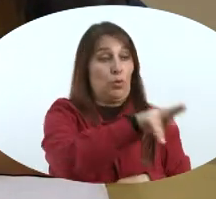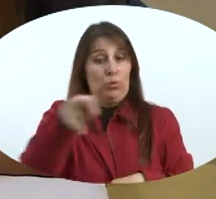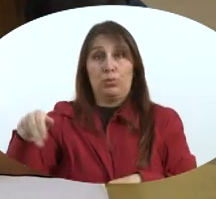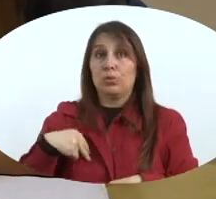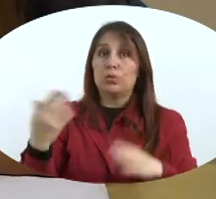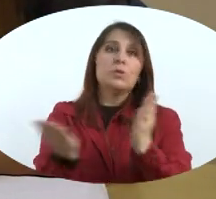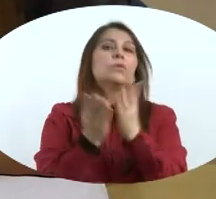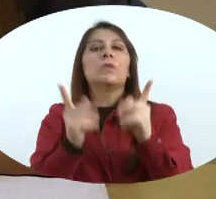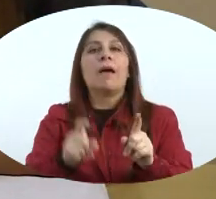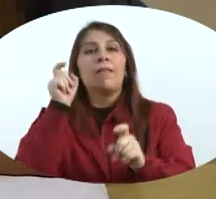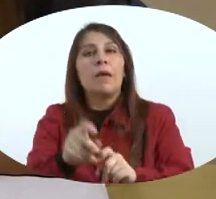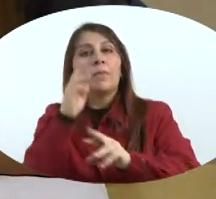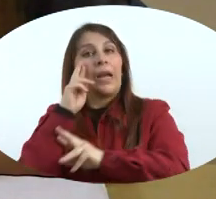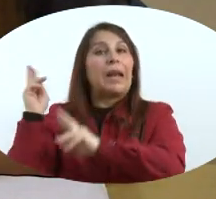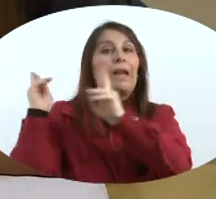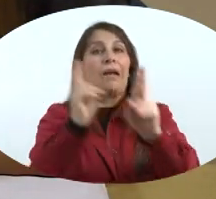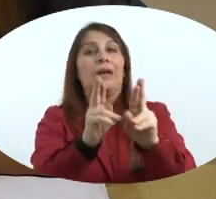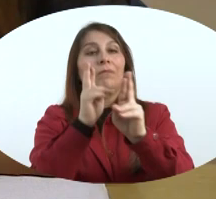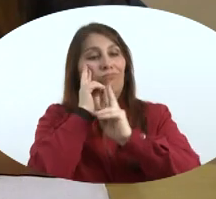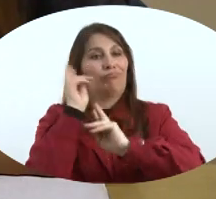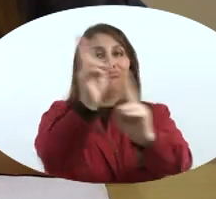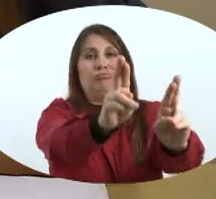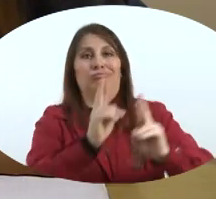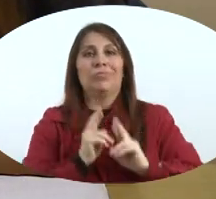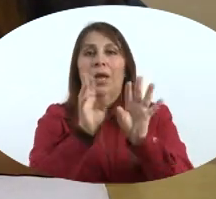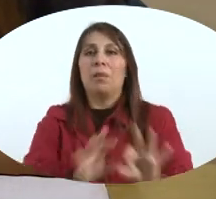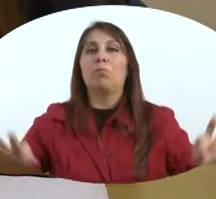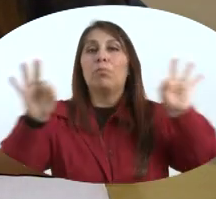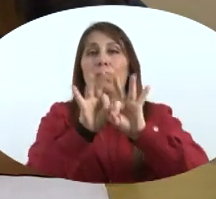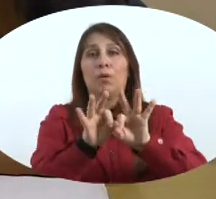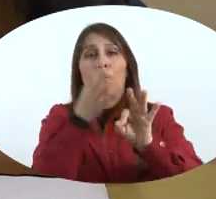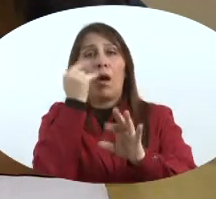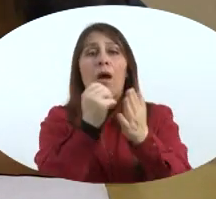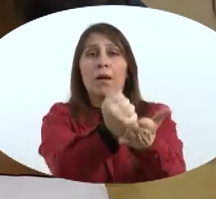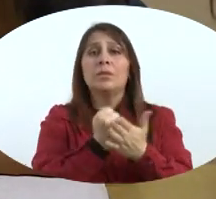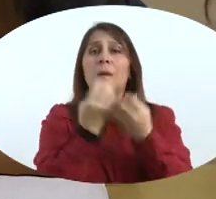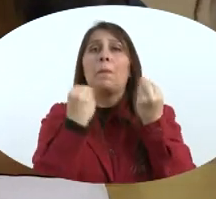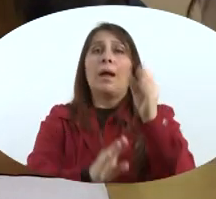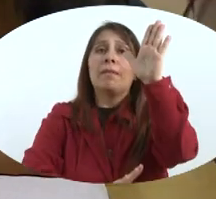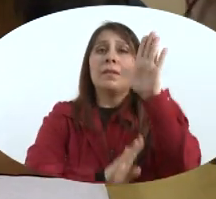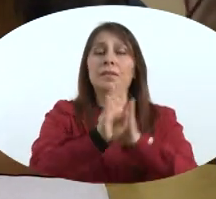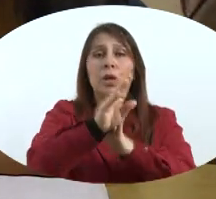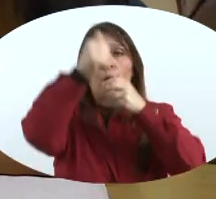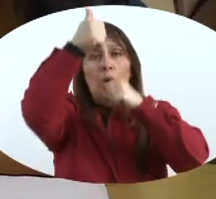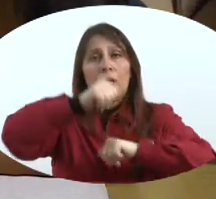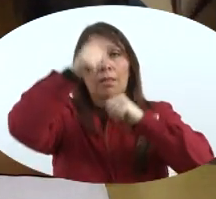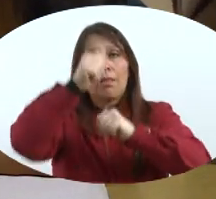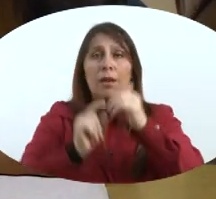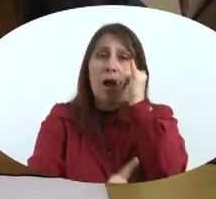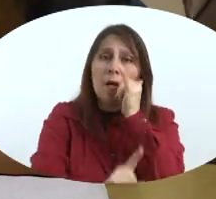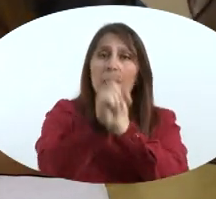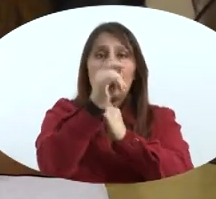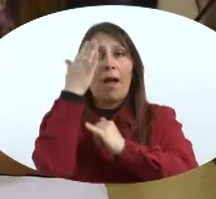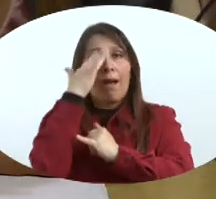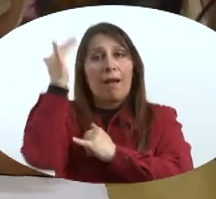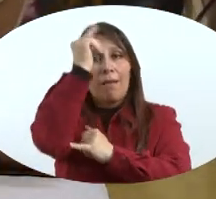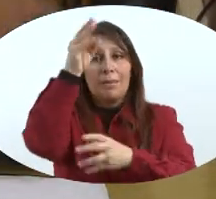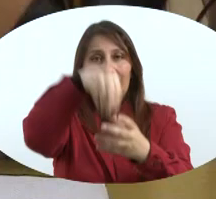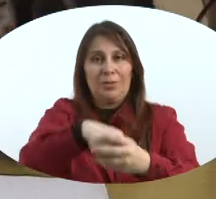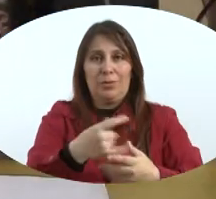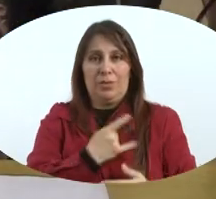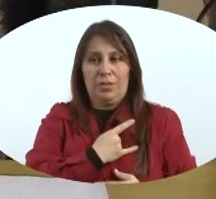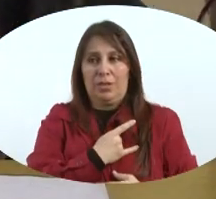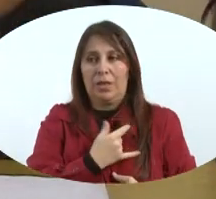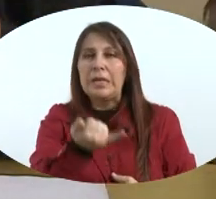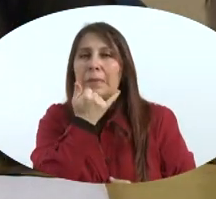necesitamos una reivindicación importante que en últimas también es para el desarrollo de los criterios académicos y científicos de la universidad y la